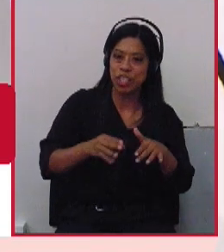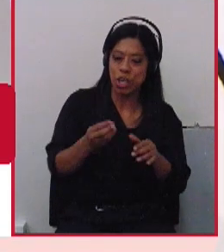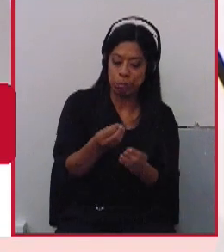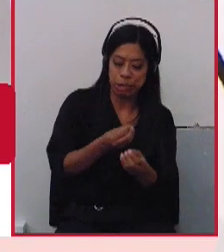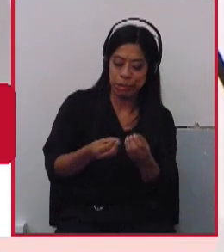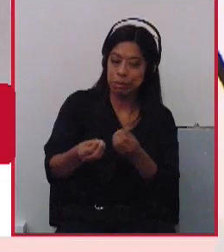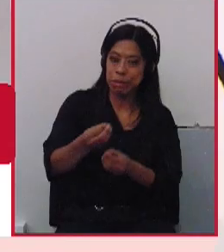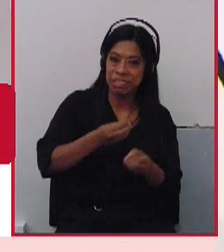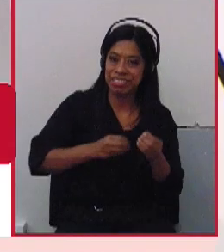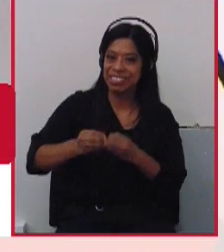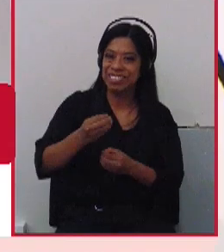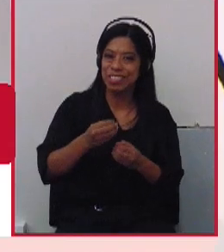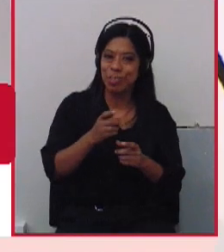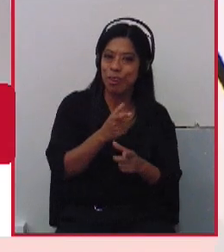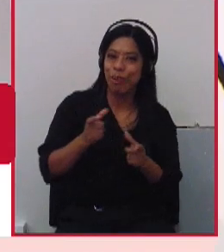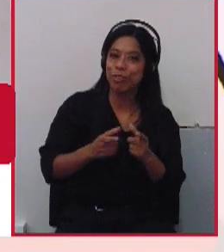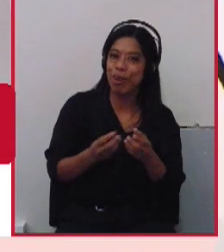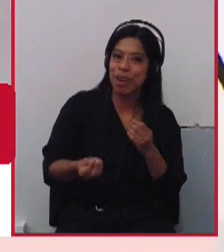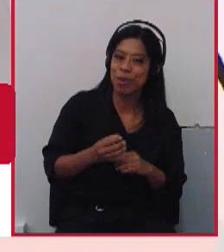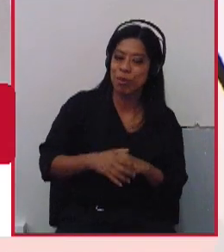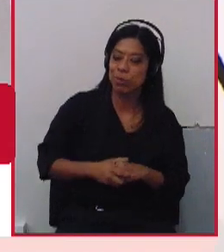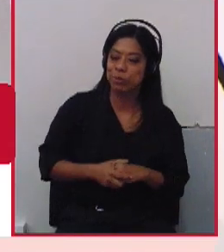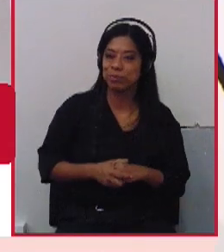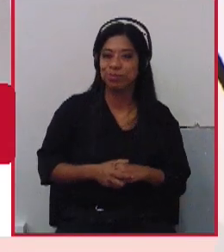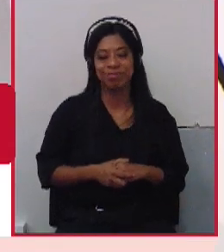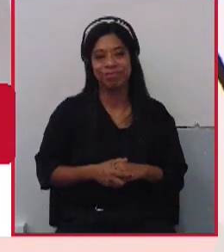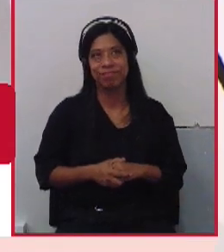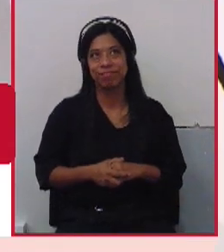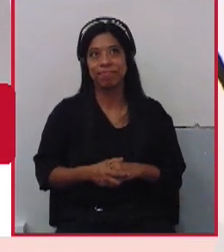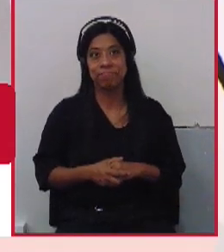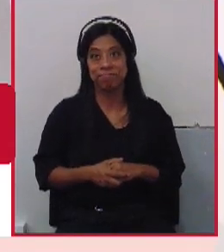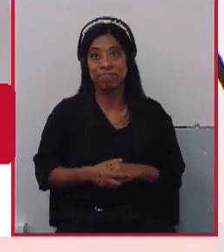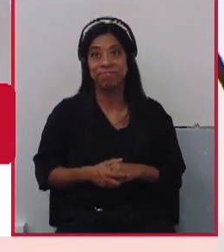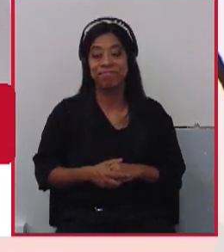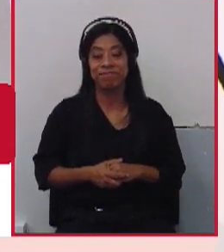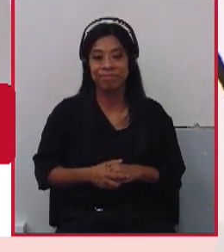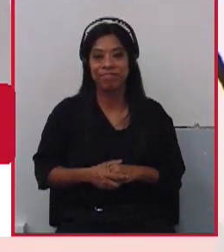sólidos? Gracias.